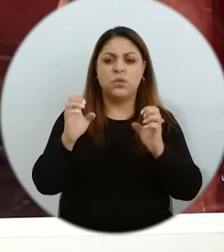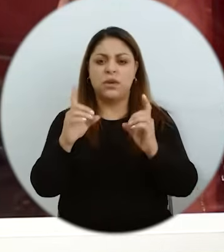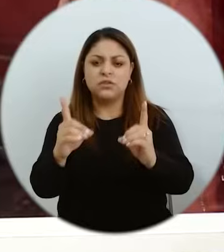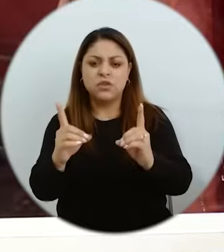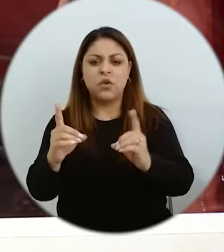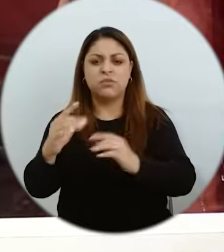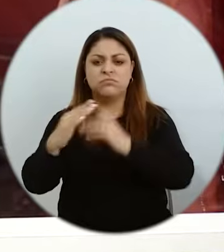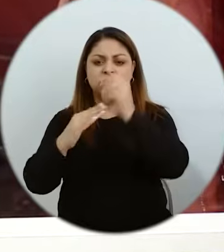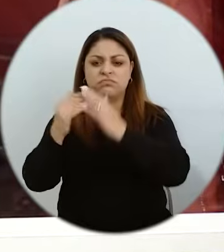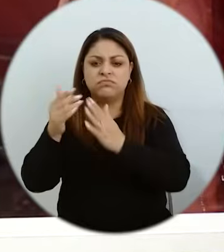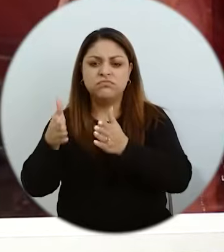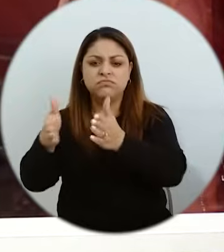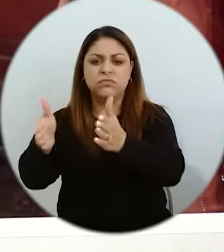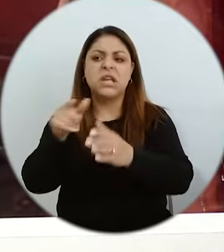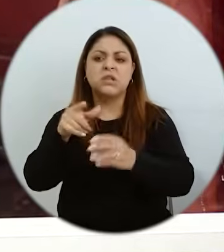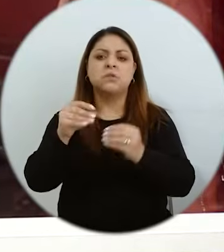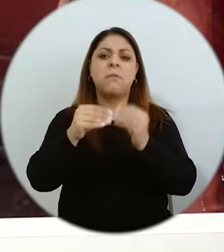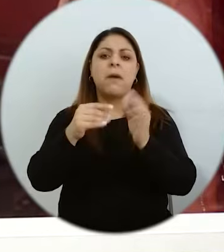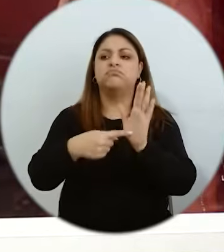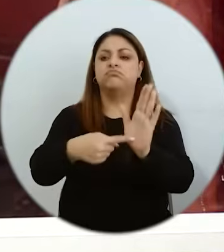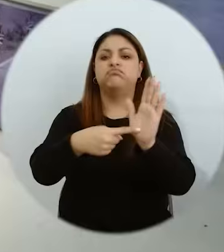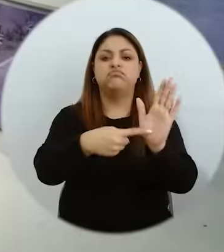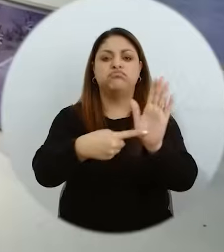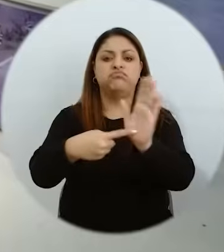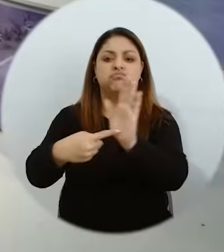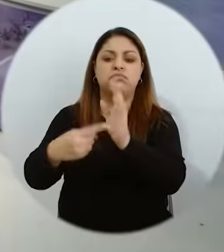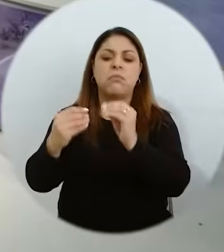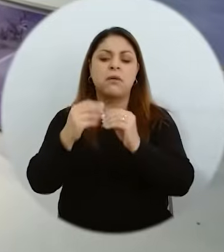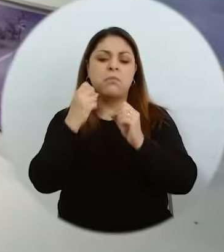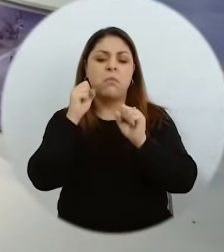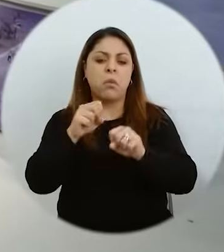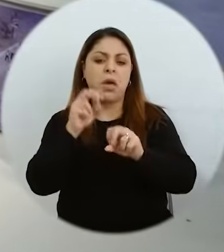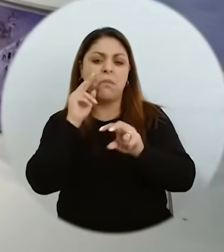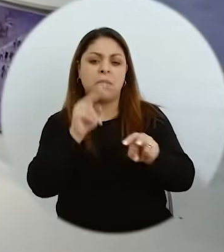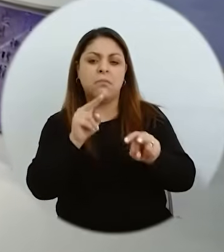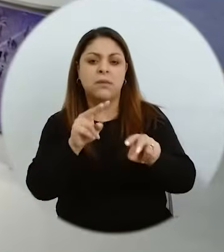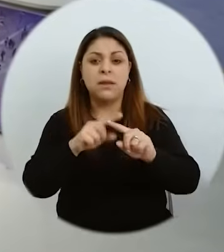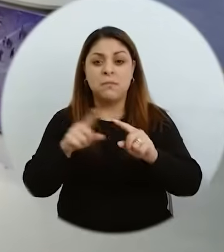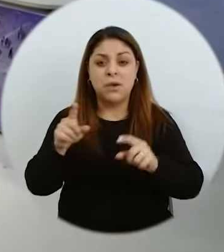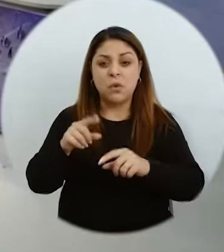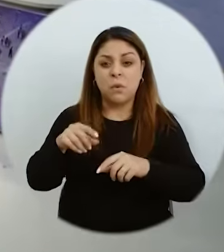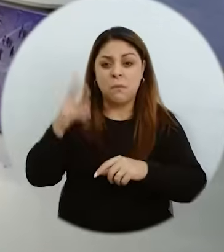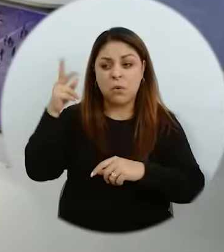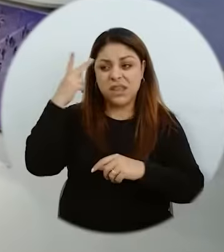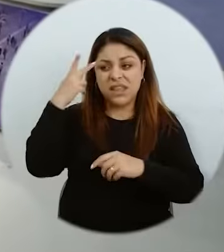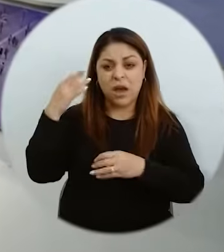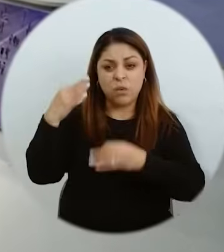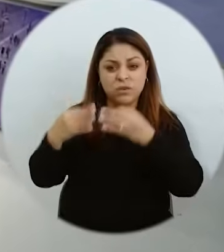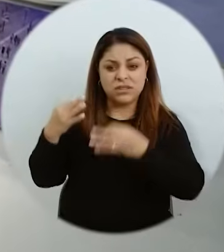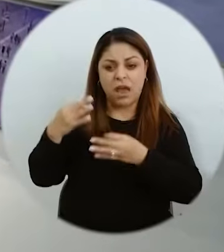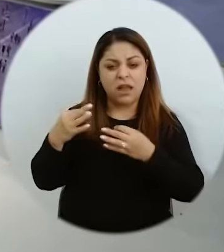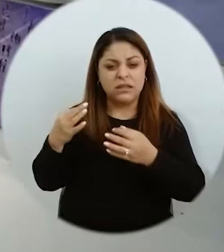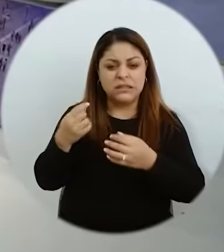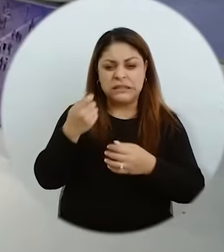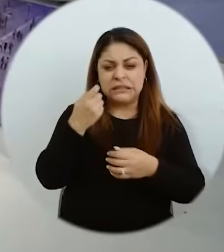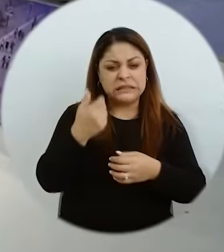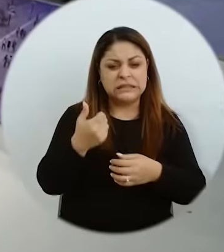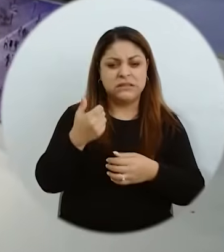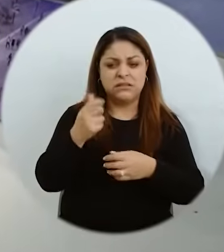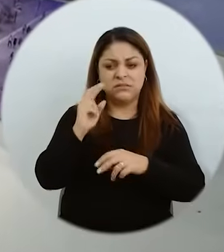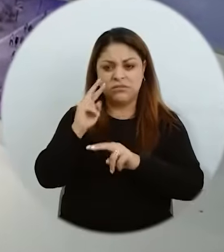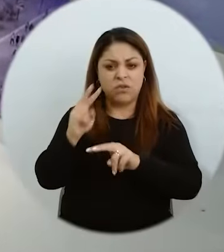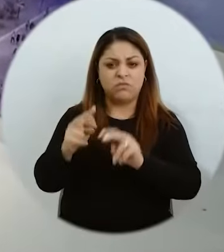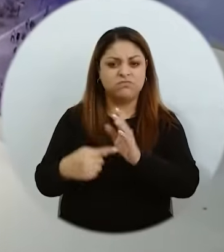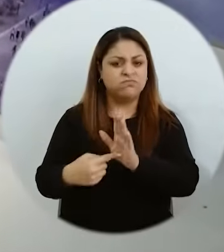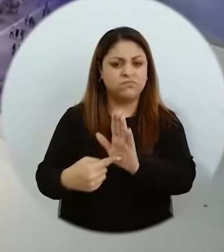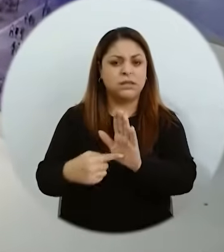la de salud, la de infraestructura vial, eso está más transparente, ¿verdad? Se puede dar monitoreo. Pero las políticas